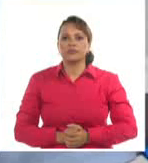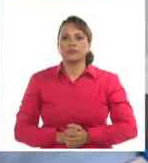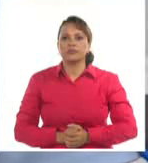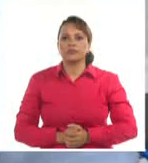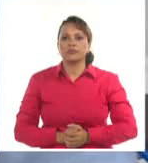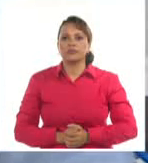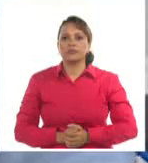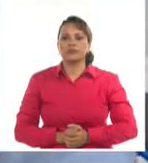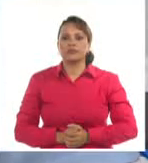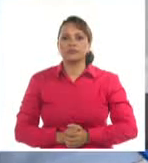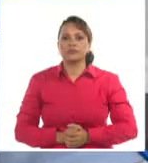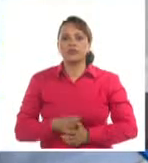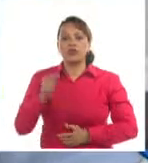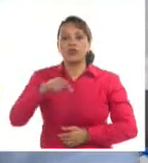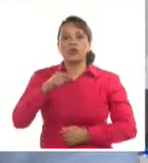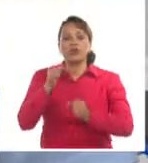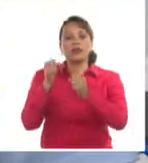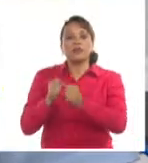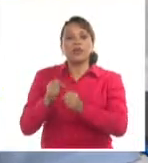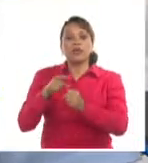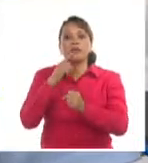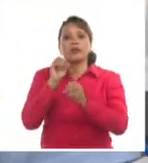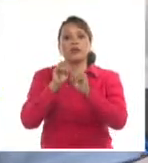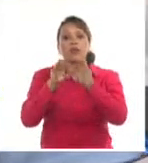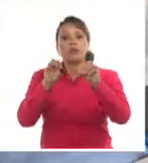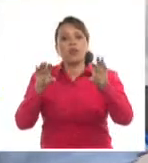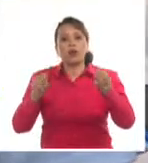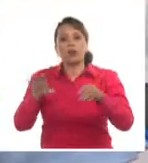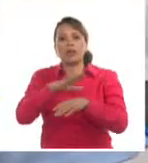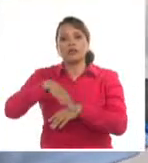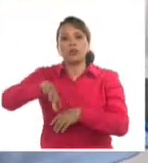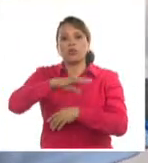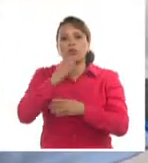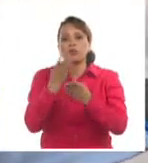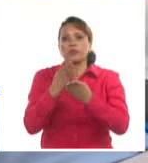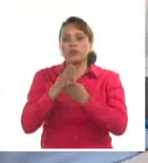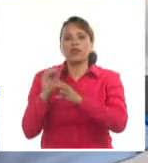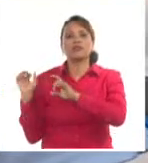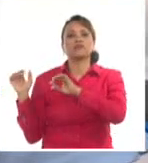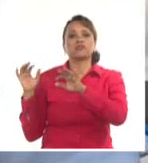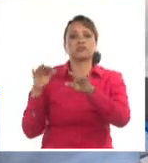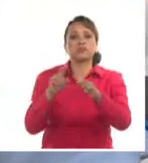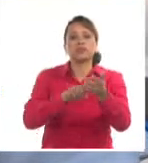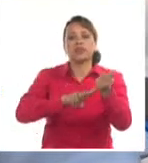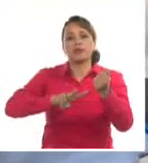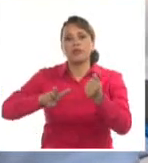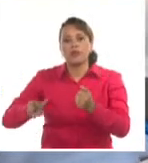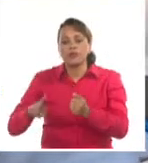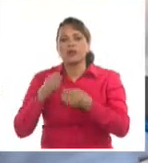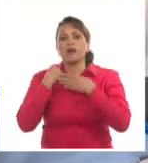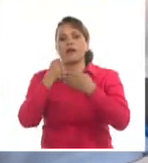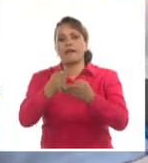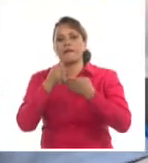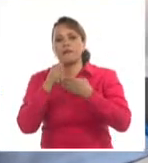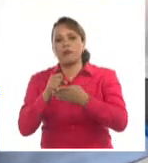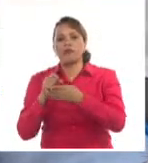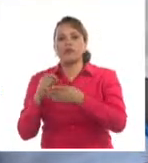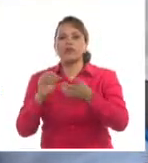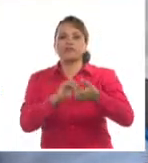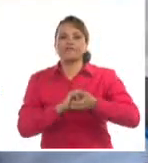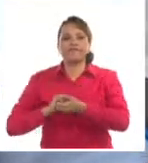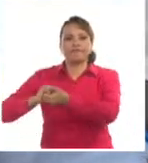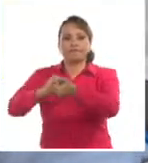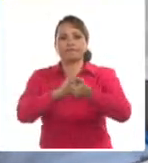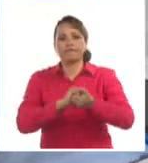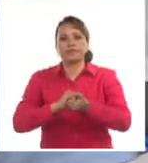Por eso estamos aquí para convocar a todos aquellos estudiantes que salgan en sus provincias para apoyar así en solidaridad a todas